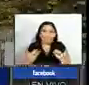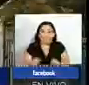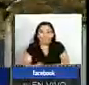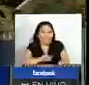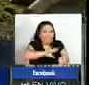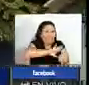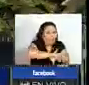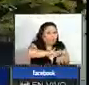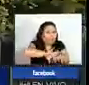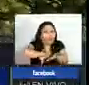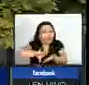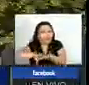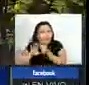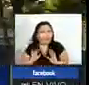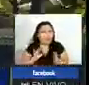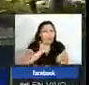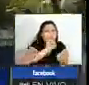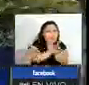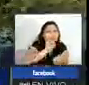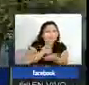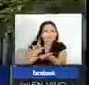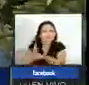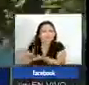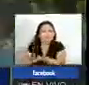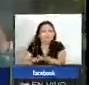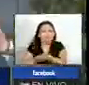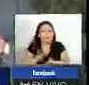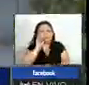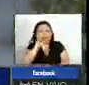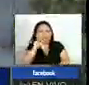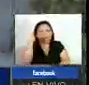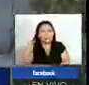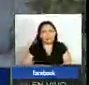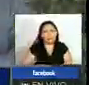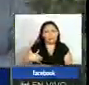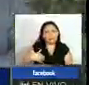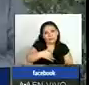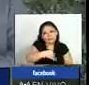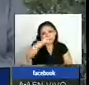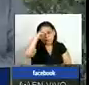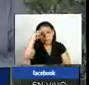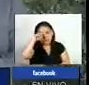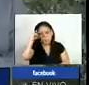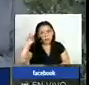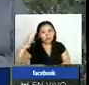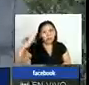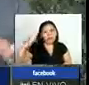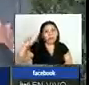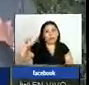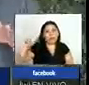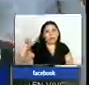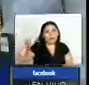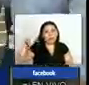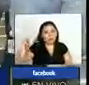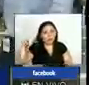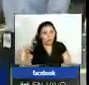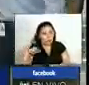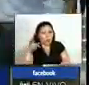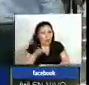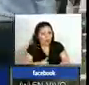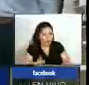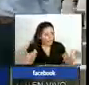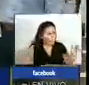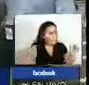y prescindir de sus colaboradores. Según el Ministro de Trabajo, Rolando Castro, este día se iniciará con una serie de